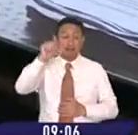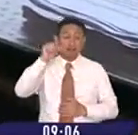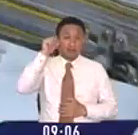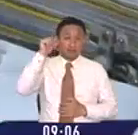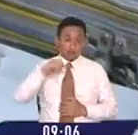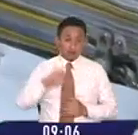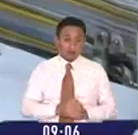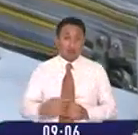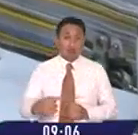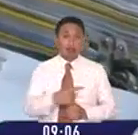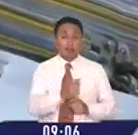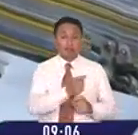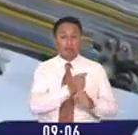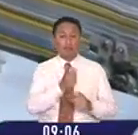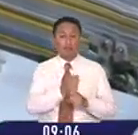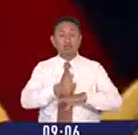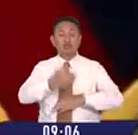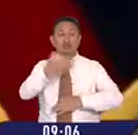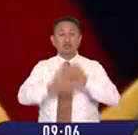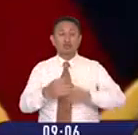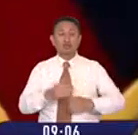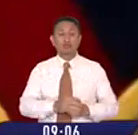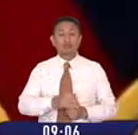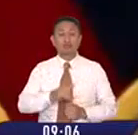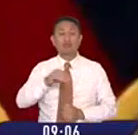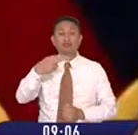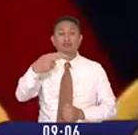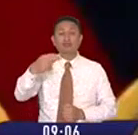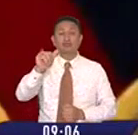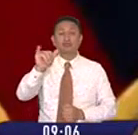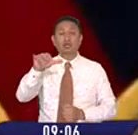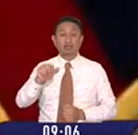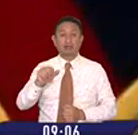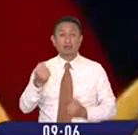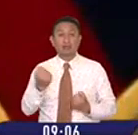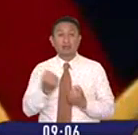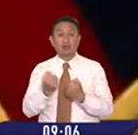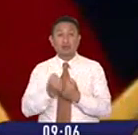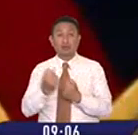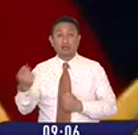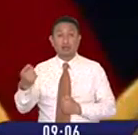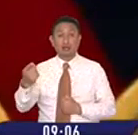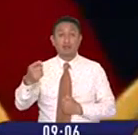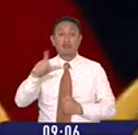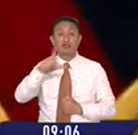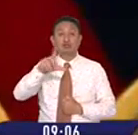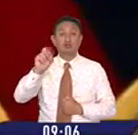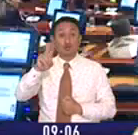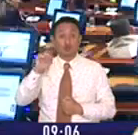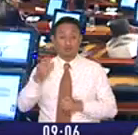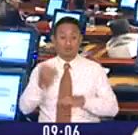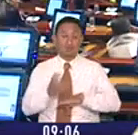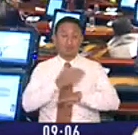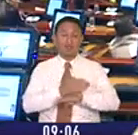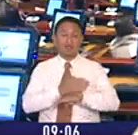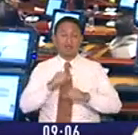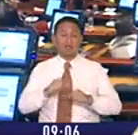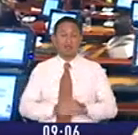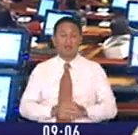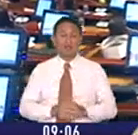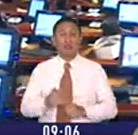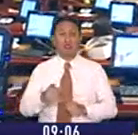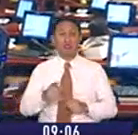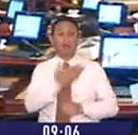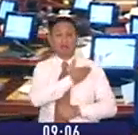injerencia y presión contra el juez Vladimir Jaya para que falle a favor de Guadalupe Llori, que en ese entonces buscaba mantenerse